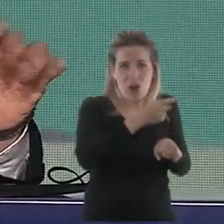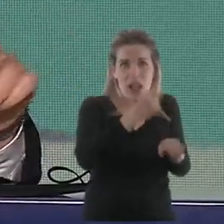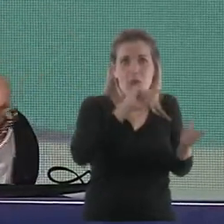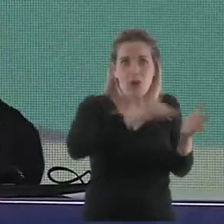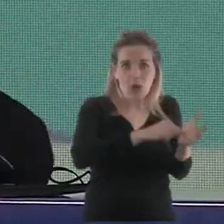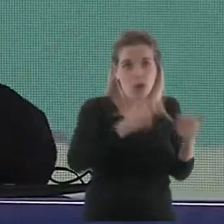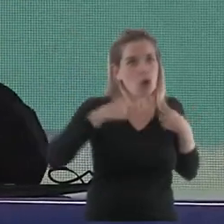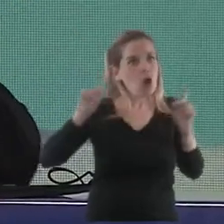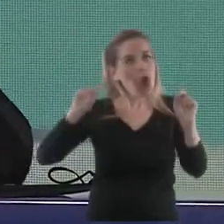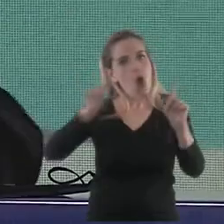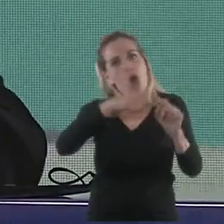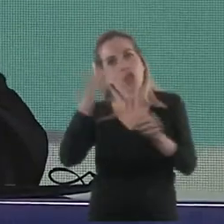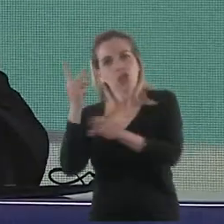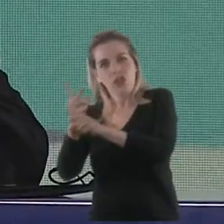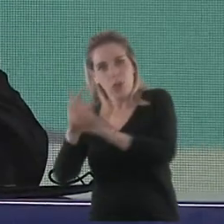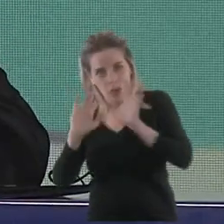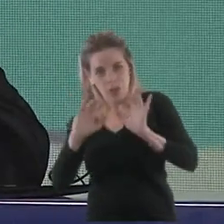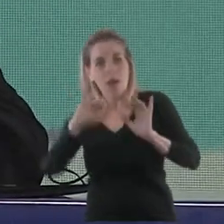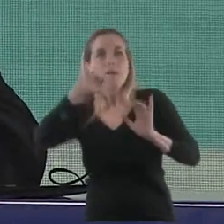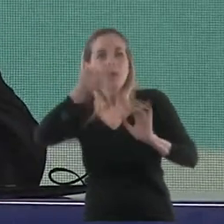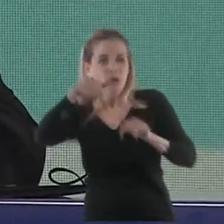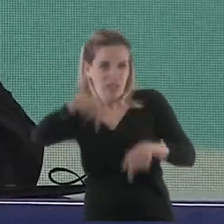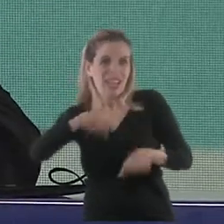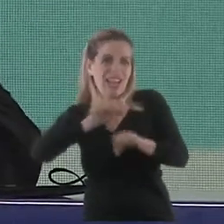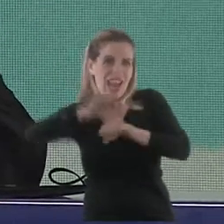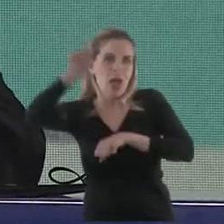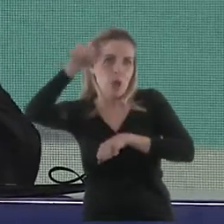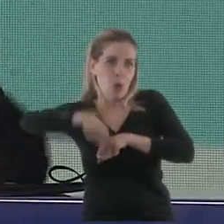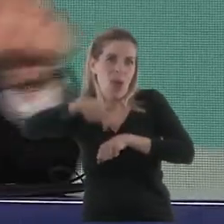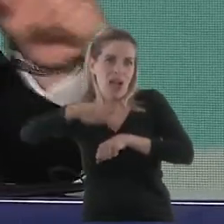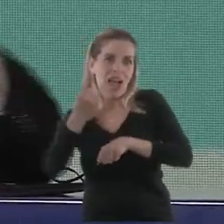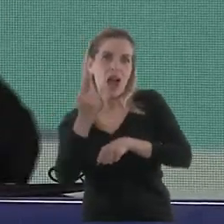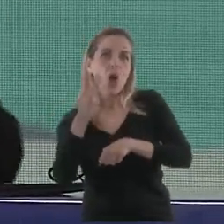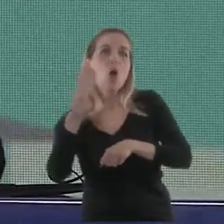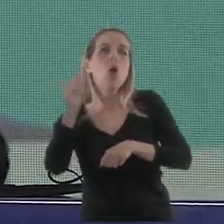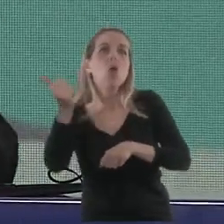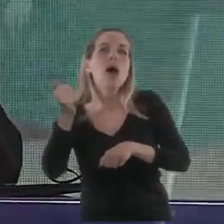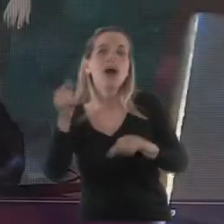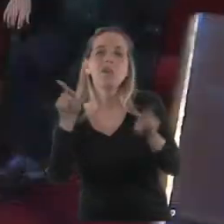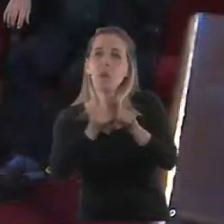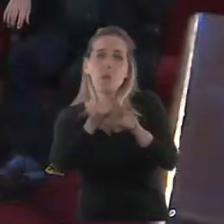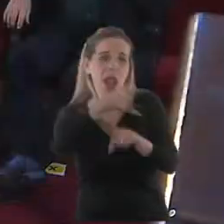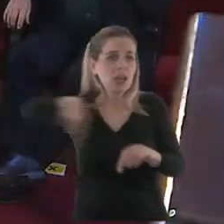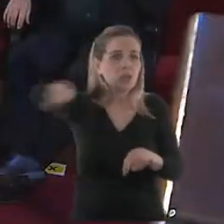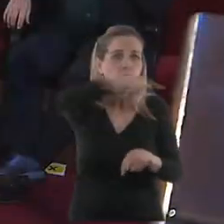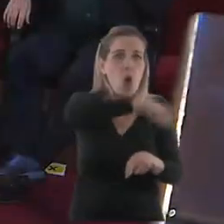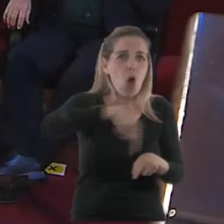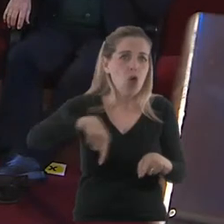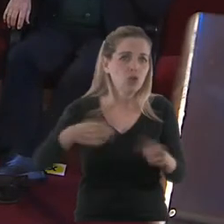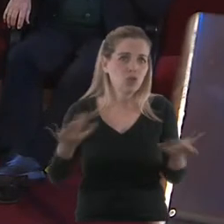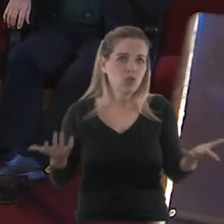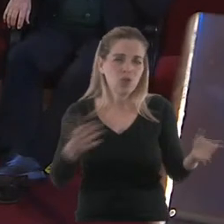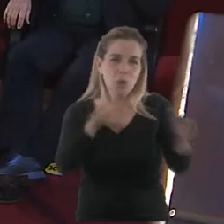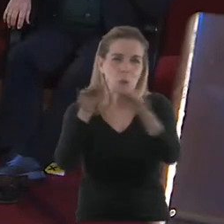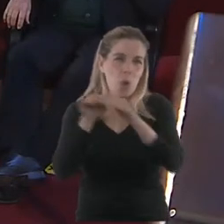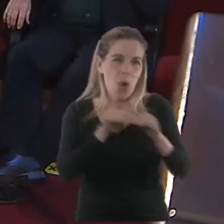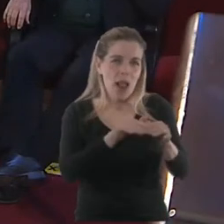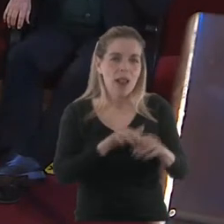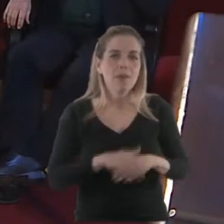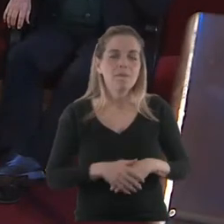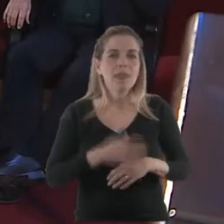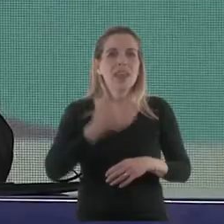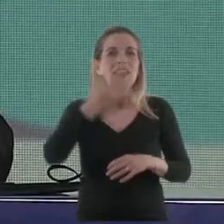Aires, pero sí salí de esta universidad, como todos los que acabo de nombrar. Y la verdad es que